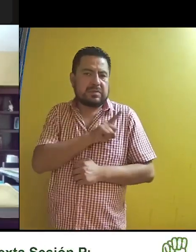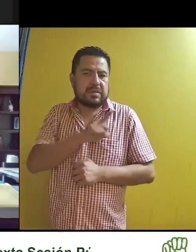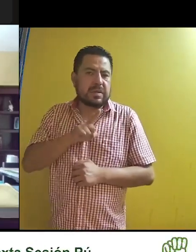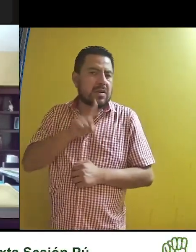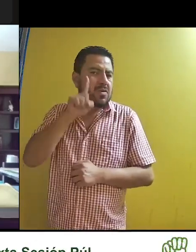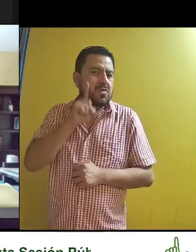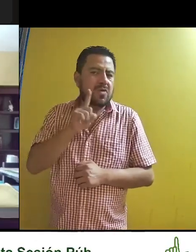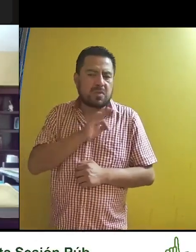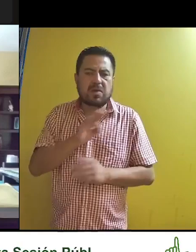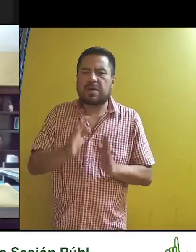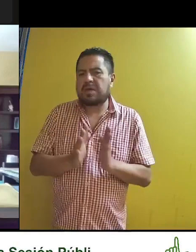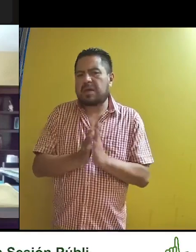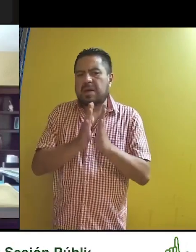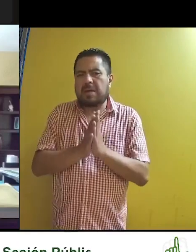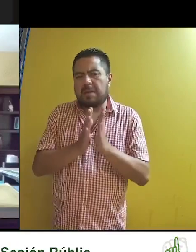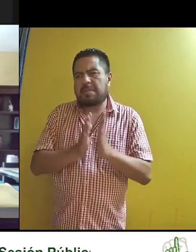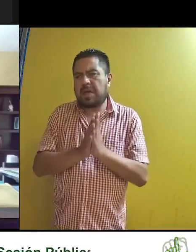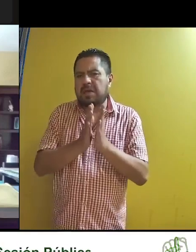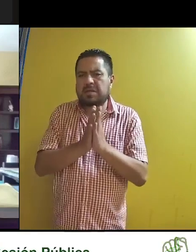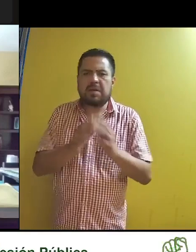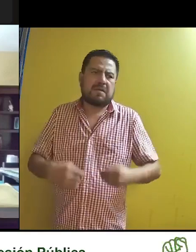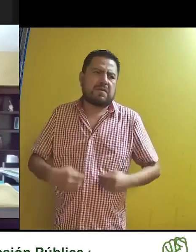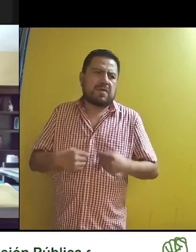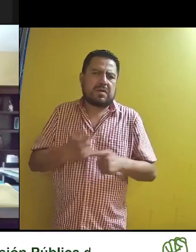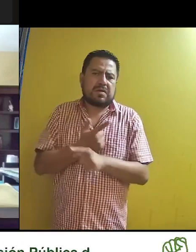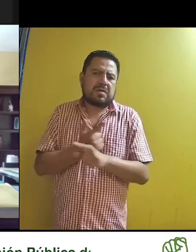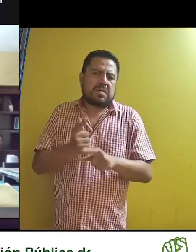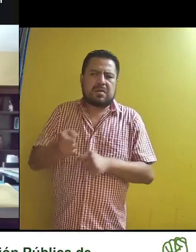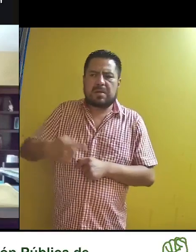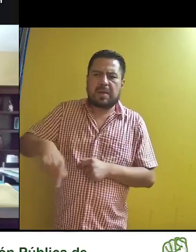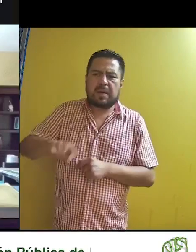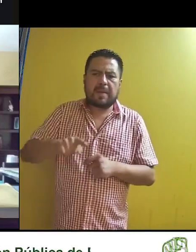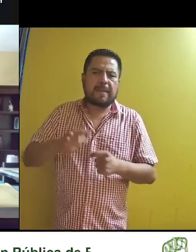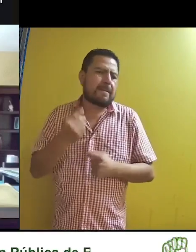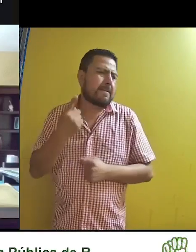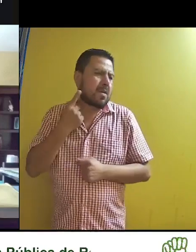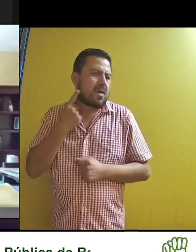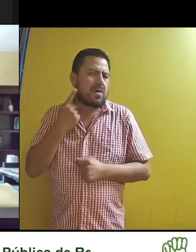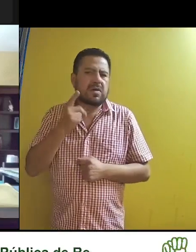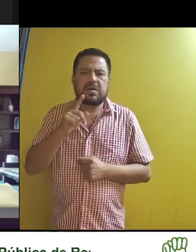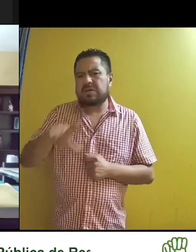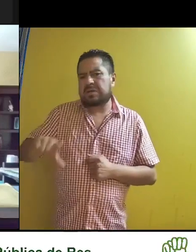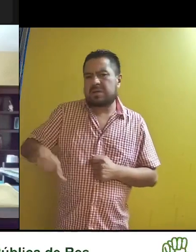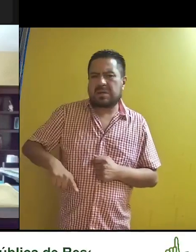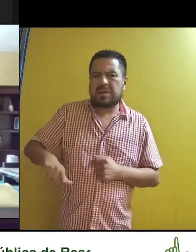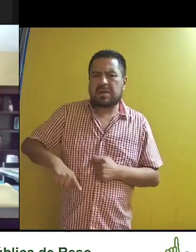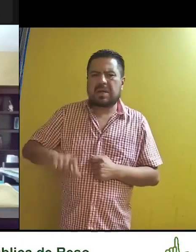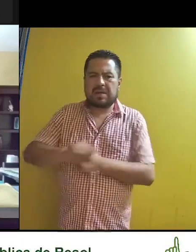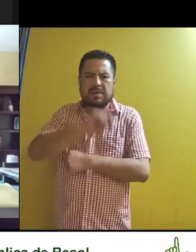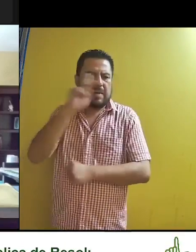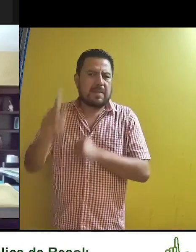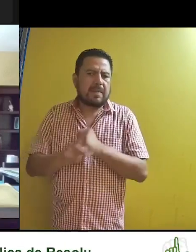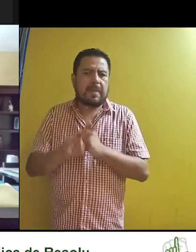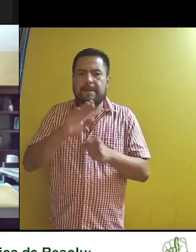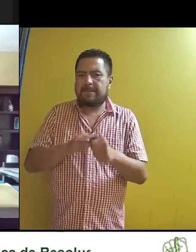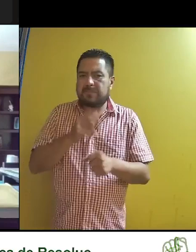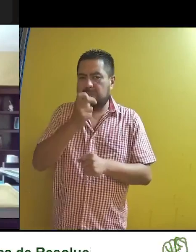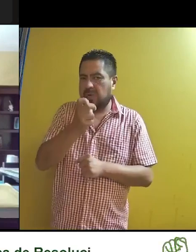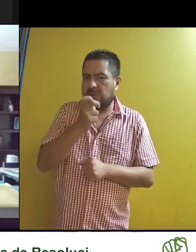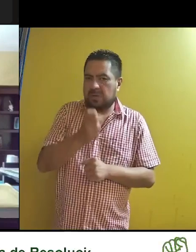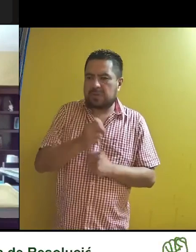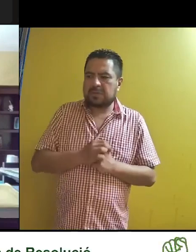a participar activamente en la vida política y pública del país, y es por